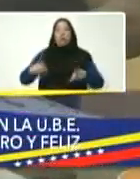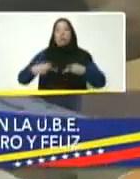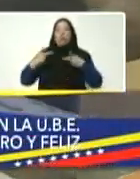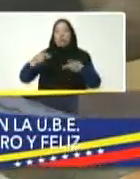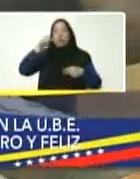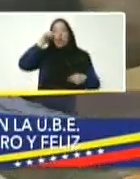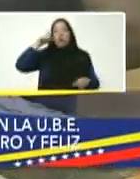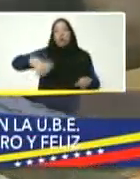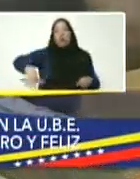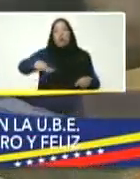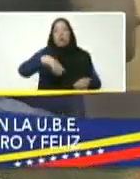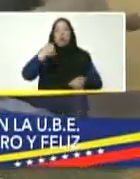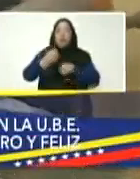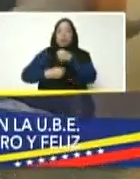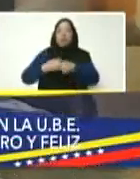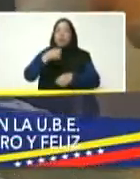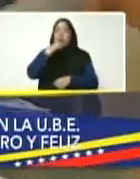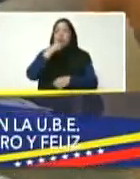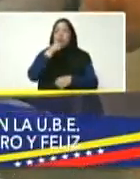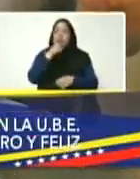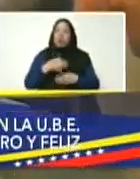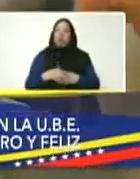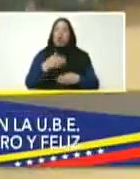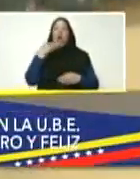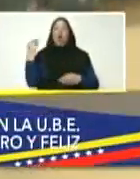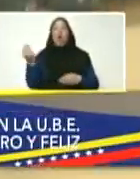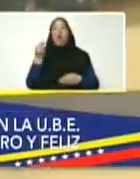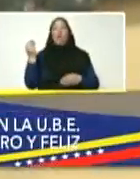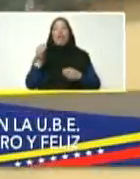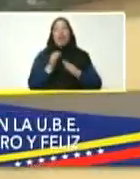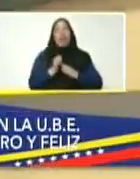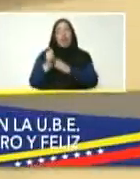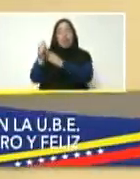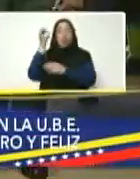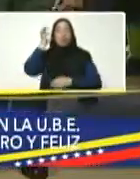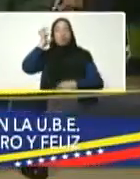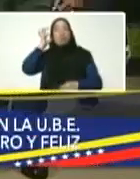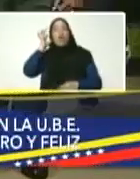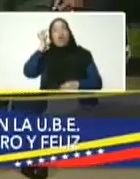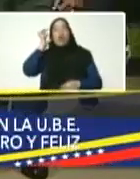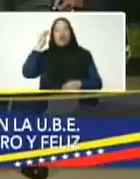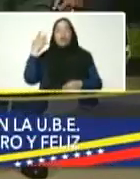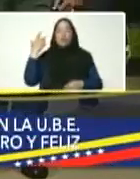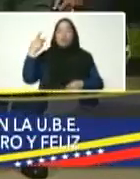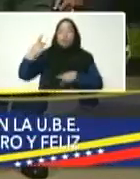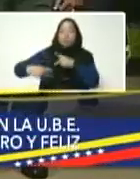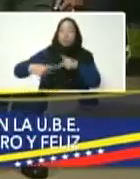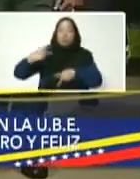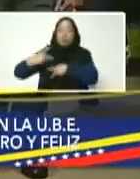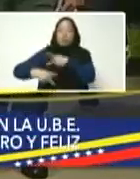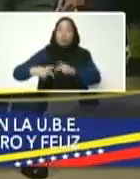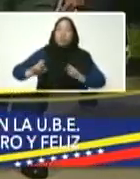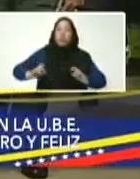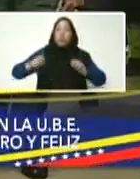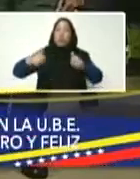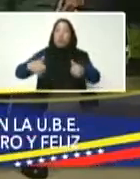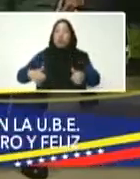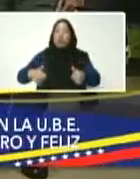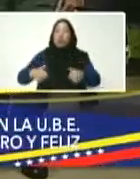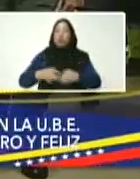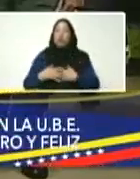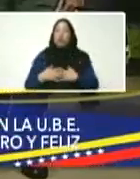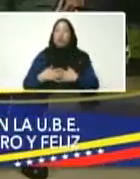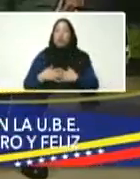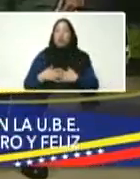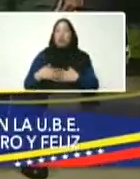poder popular. Pero yo quisiera que sea esta joven líder, que además fue propulsora en el proceso reciente de renovación